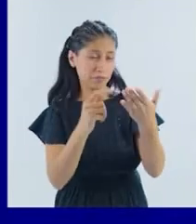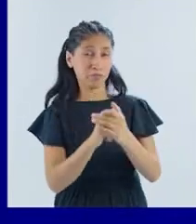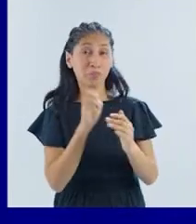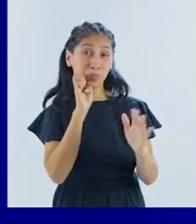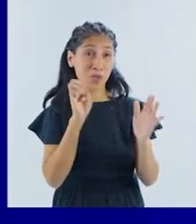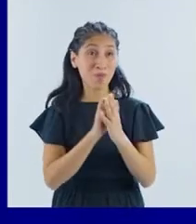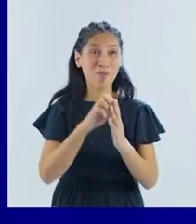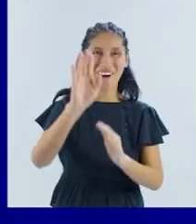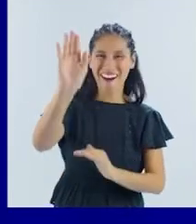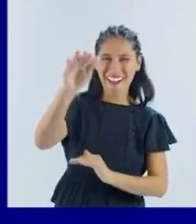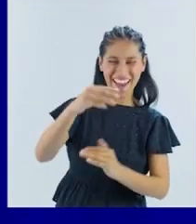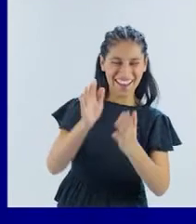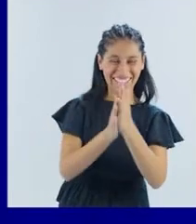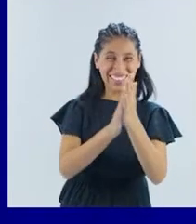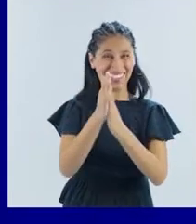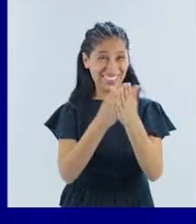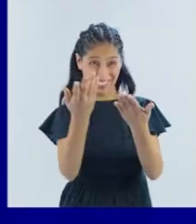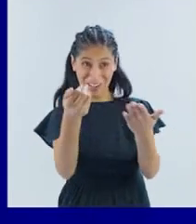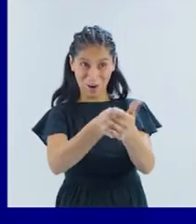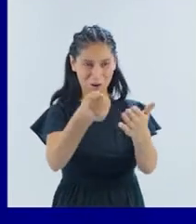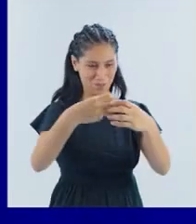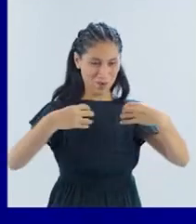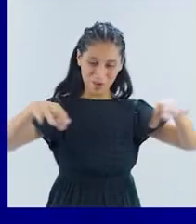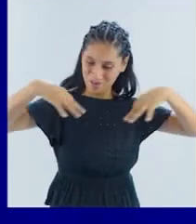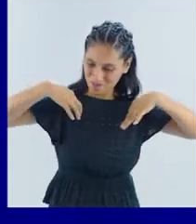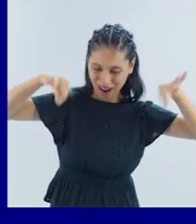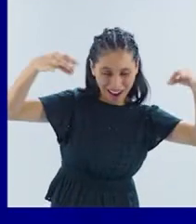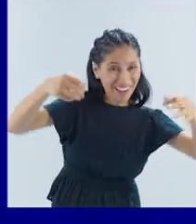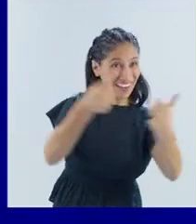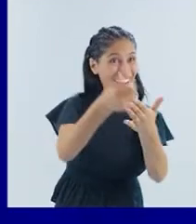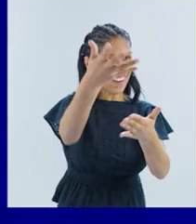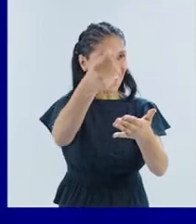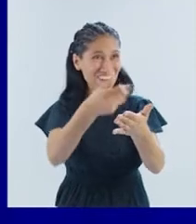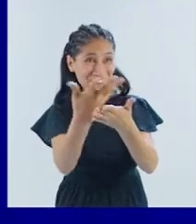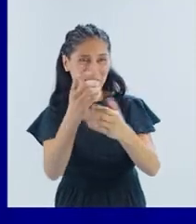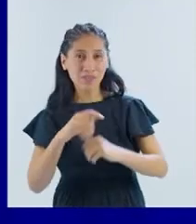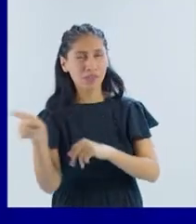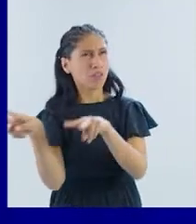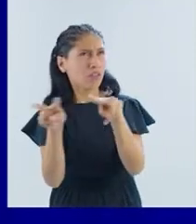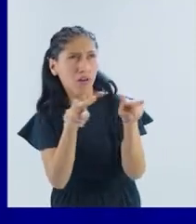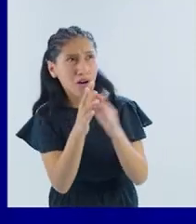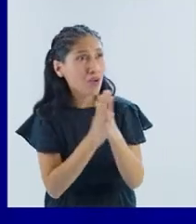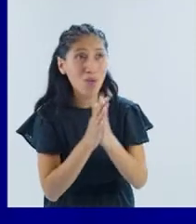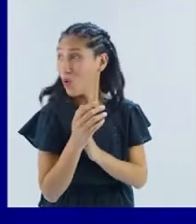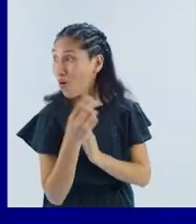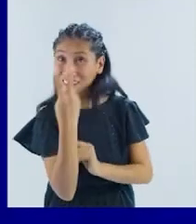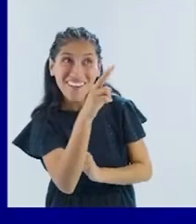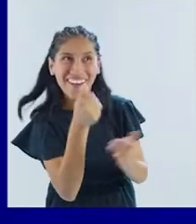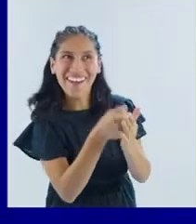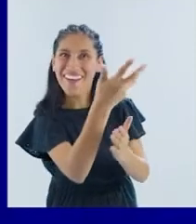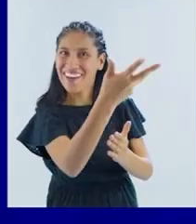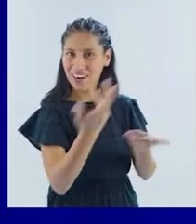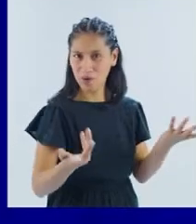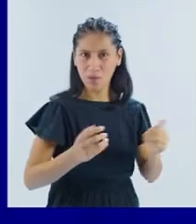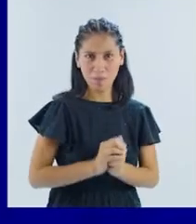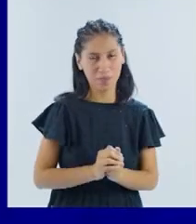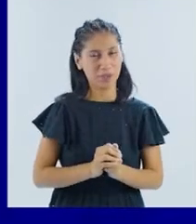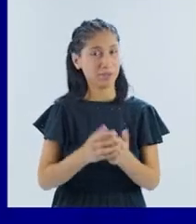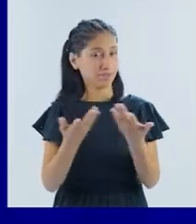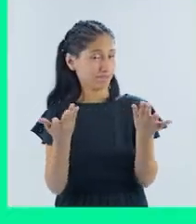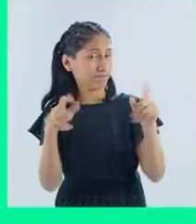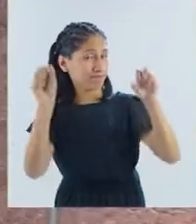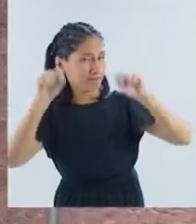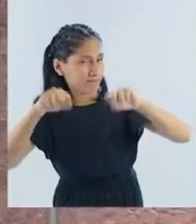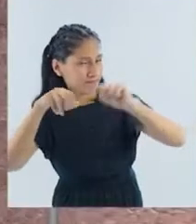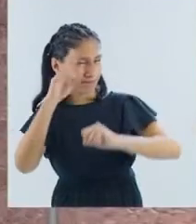de que compre un determinado producto o de que contrate un determinado servicio. También se utilizan para dar soporte a campañas de